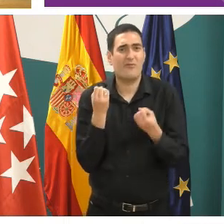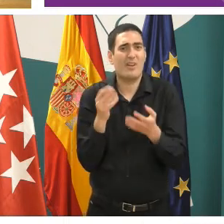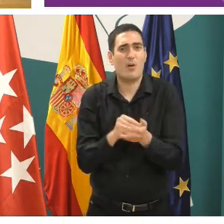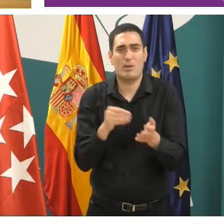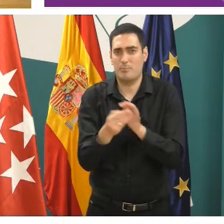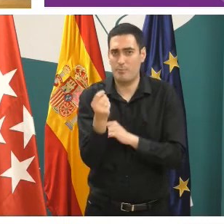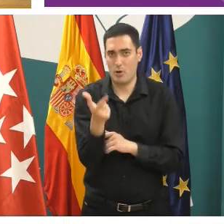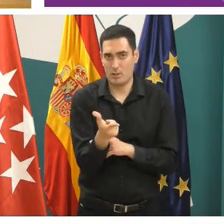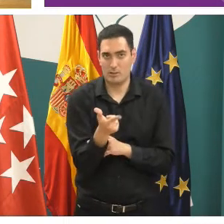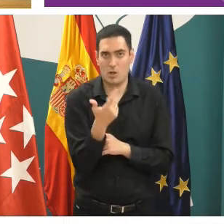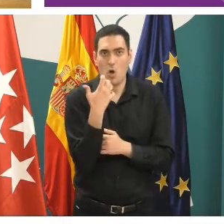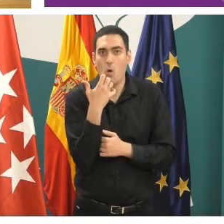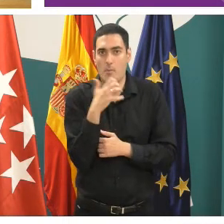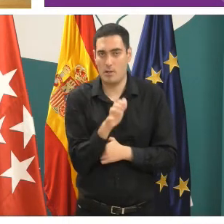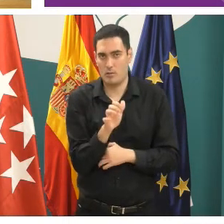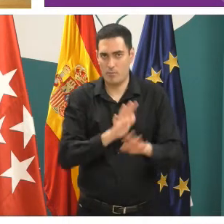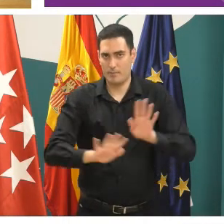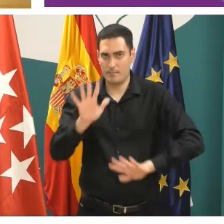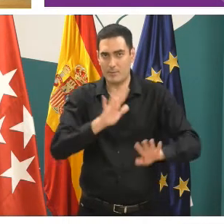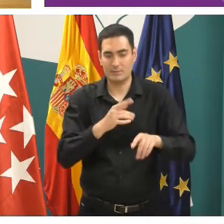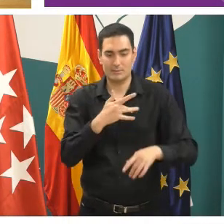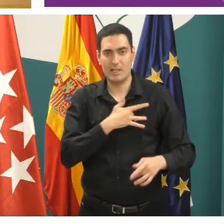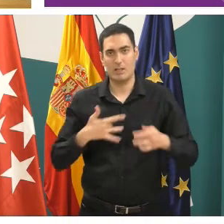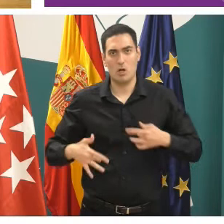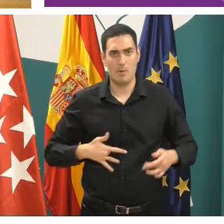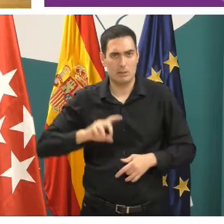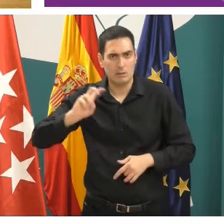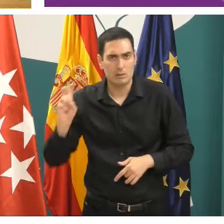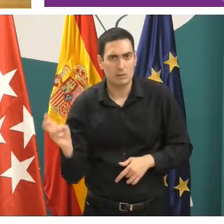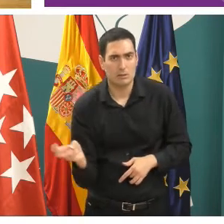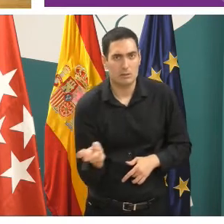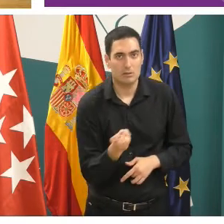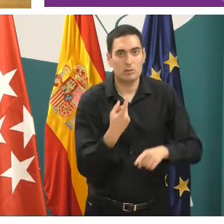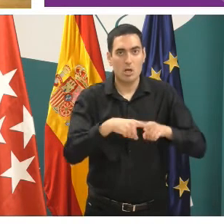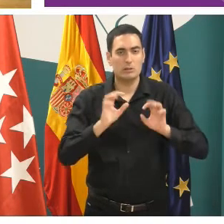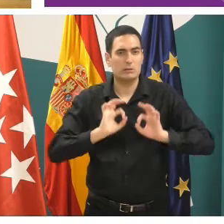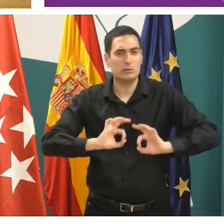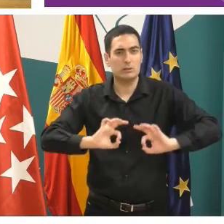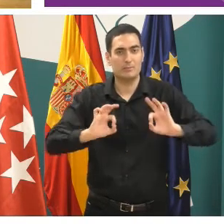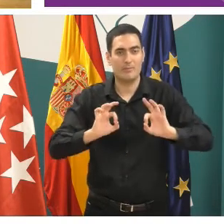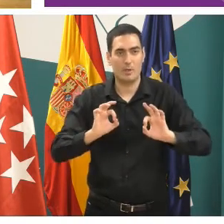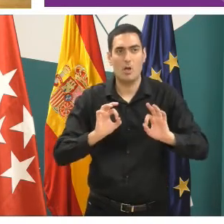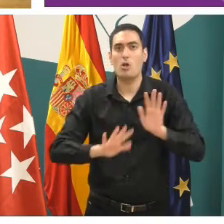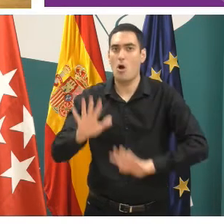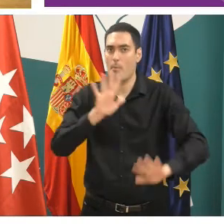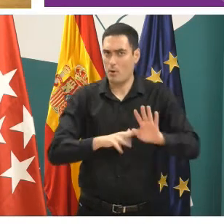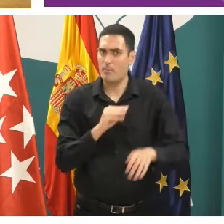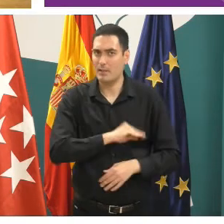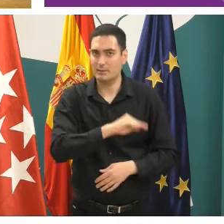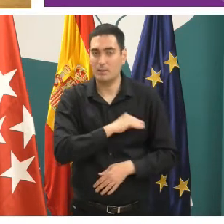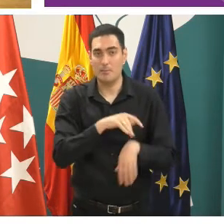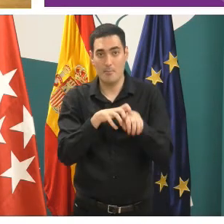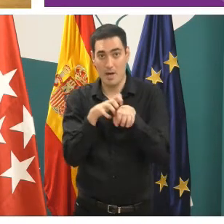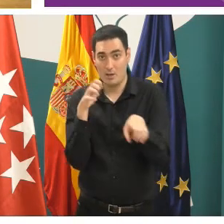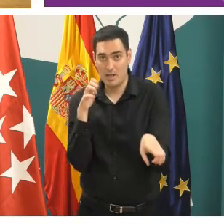complejas, tienen diversos síntomas y diversas especificidades con gran complejidad. Son la